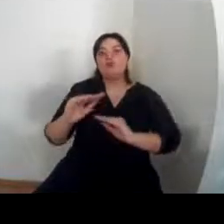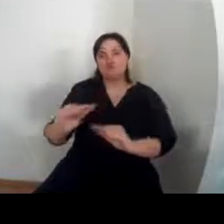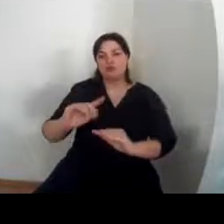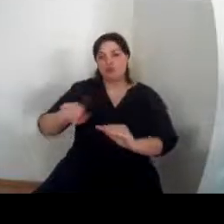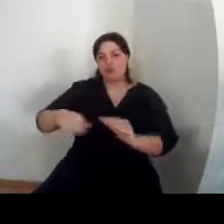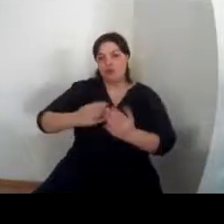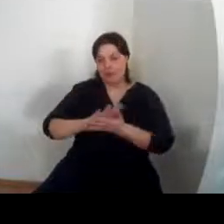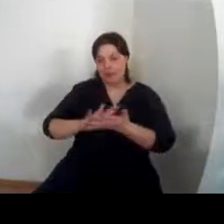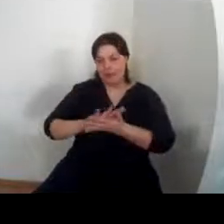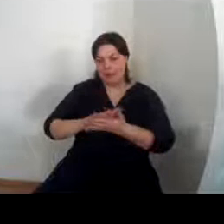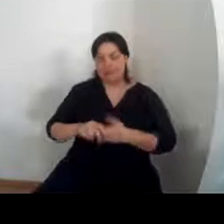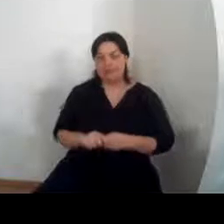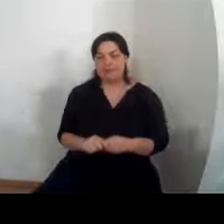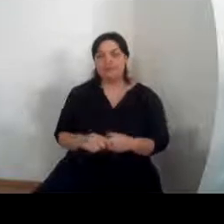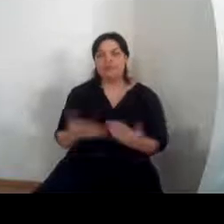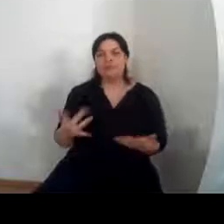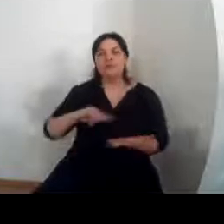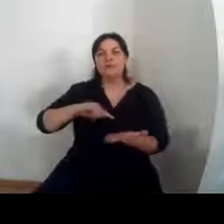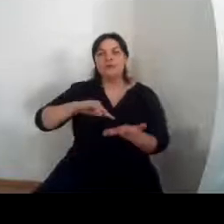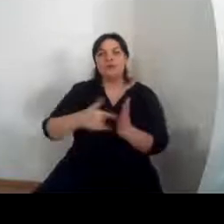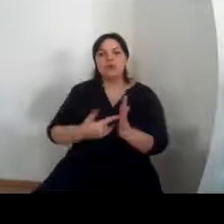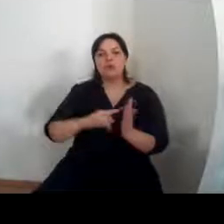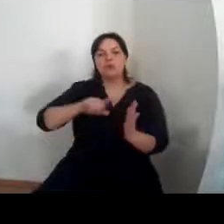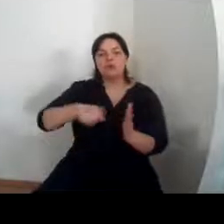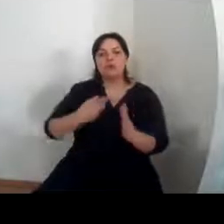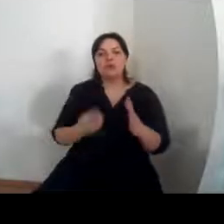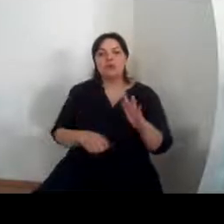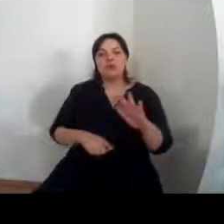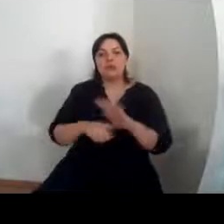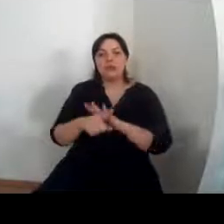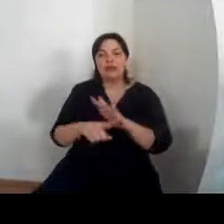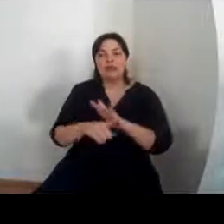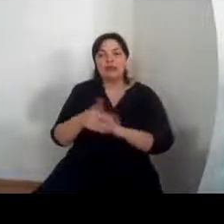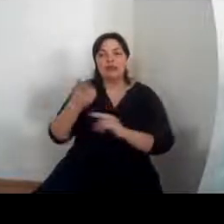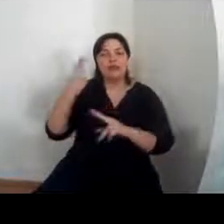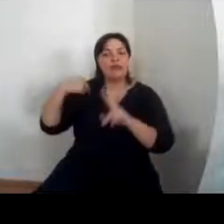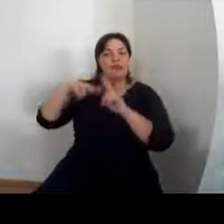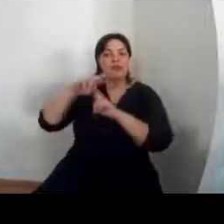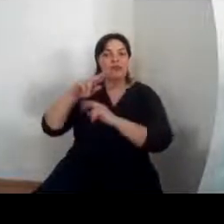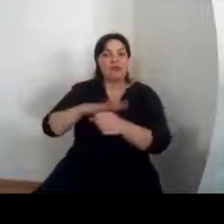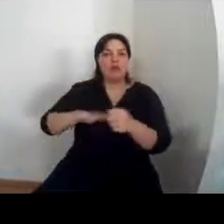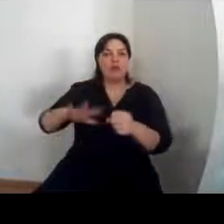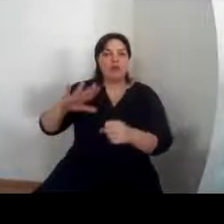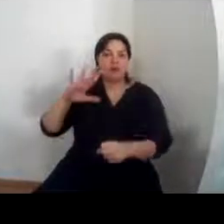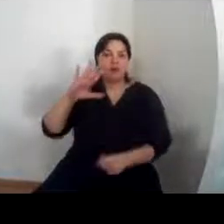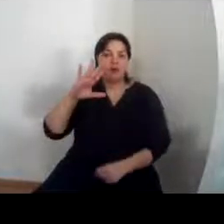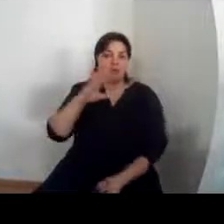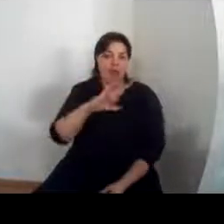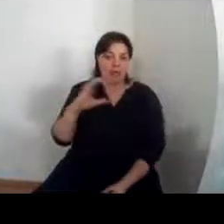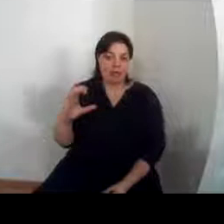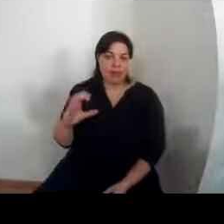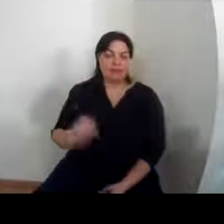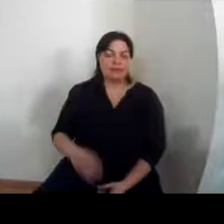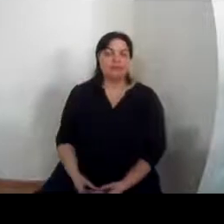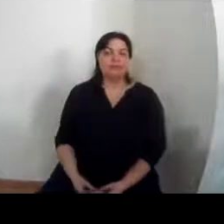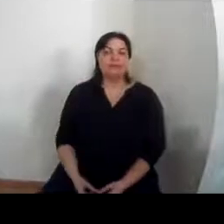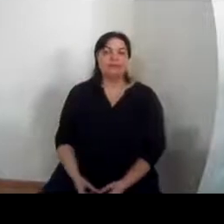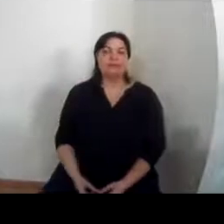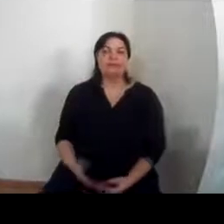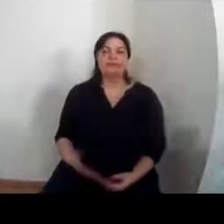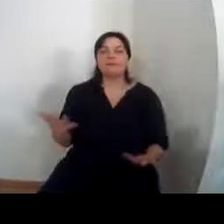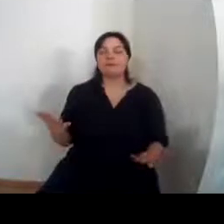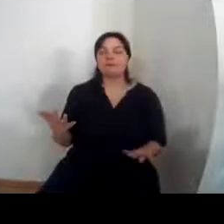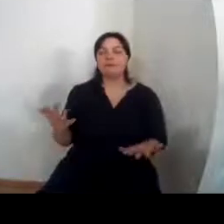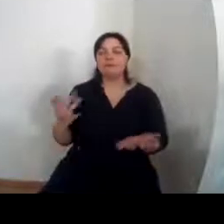proyectos que estamos desarrollando en este momento en la Diputación Provincial de Cáceres, pues hay